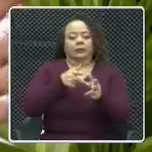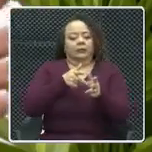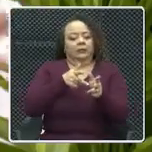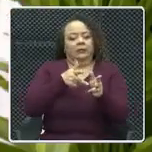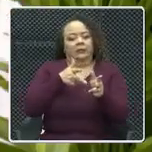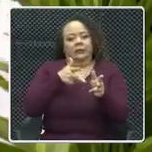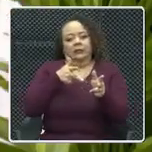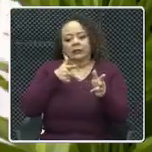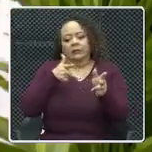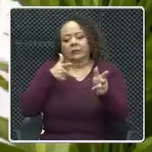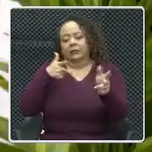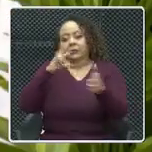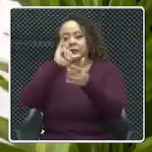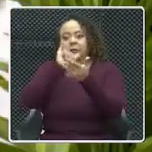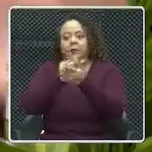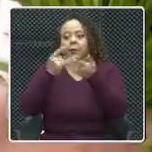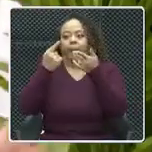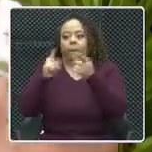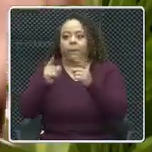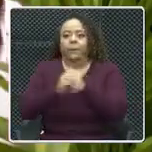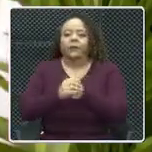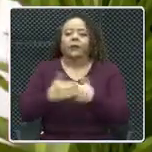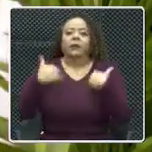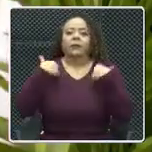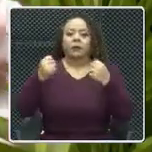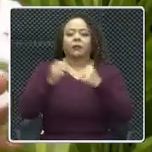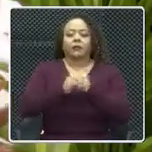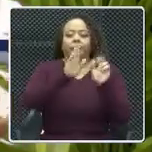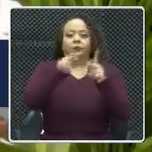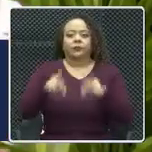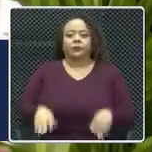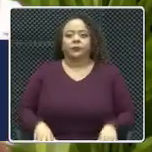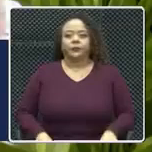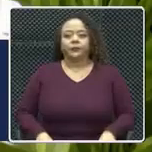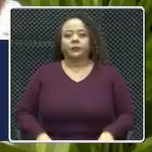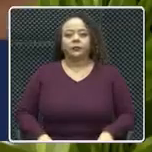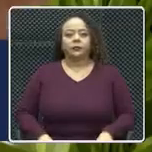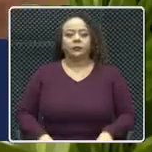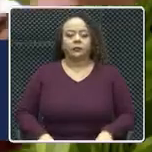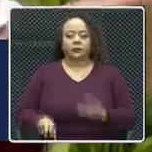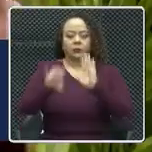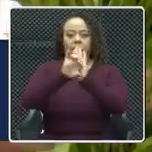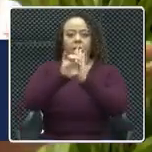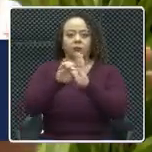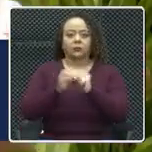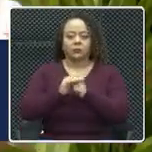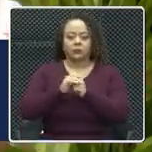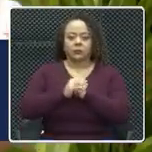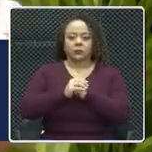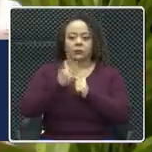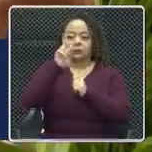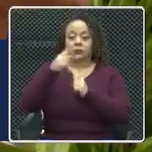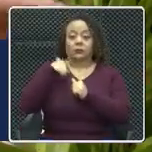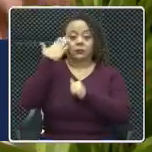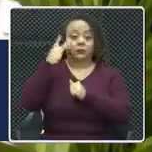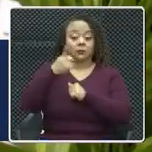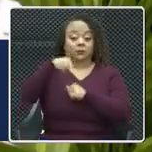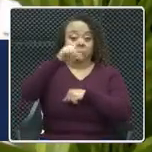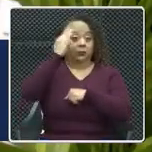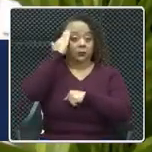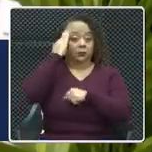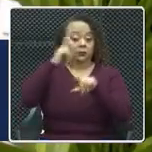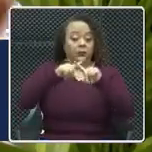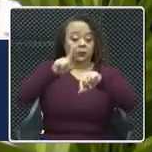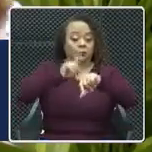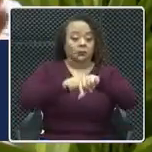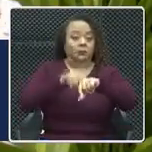las presas y lo que esto está generando en la salud de las personas, ¿verdad? Por ejemplo, el viernes, yo no sé si ustedes supieron, pero se duró